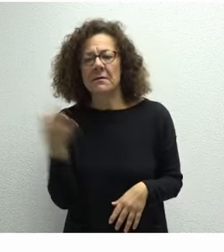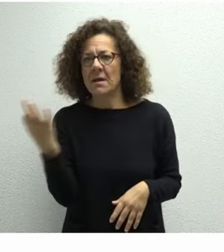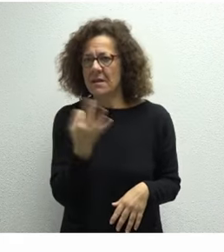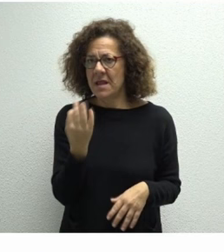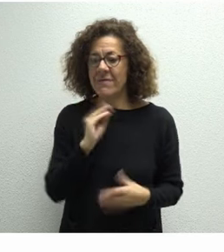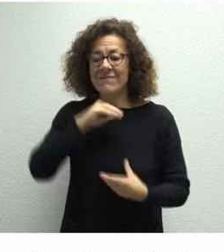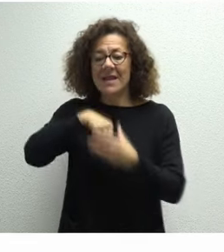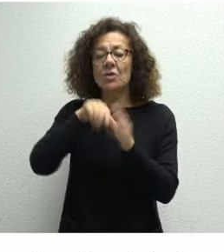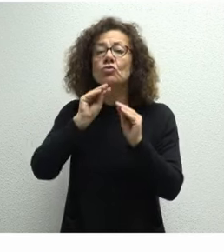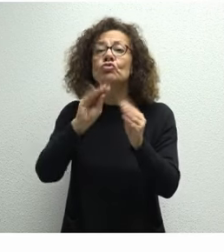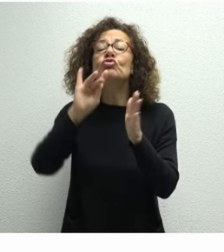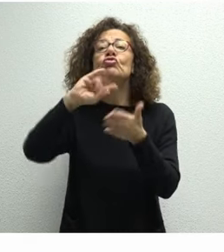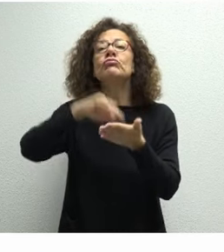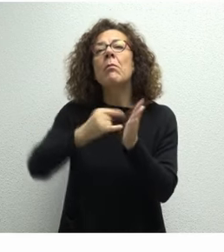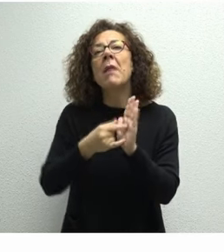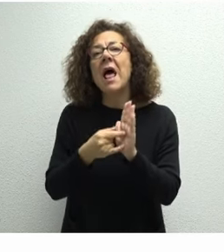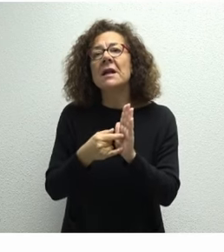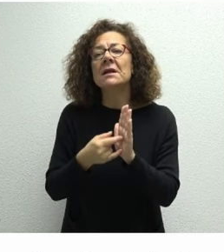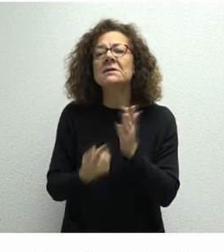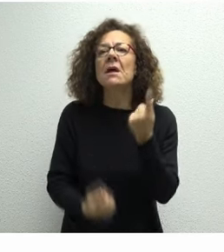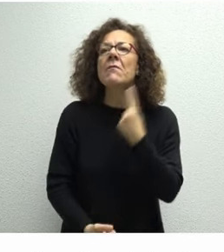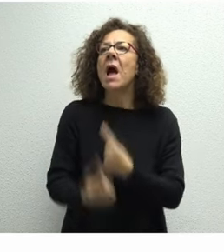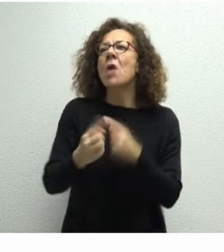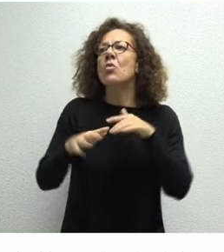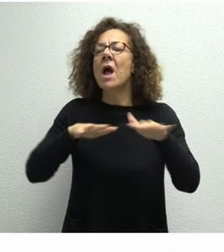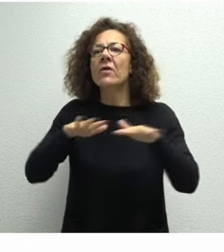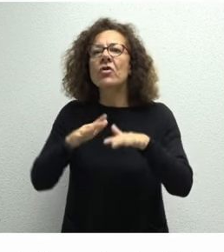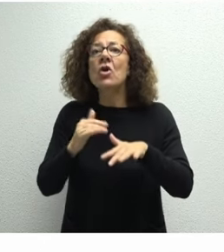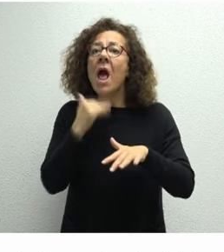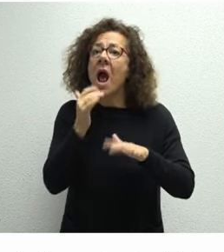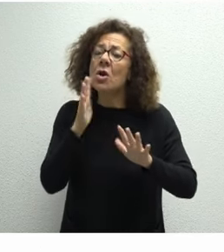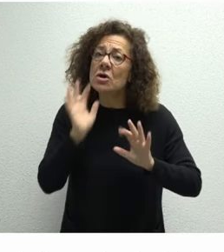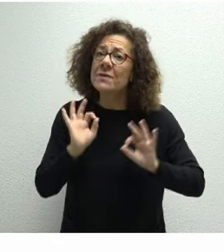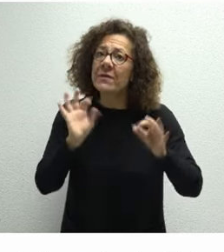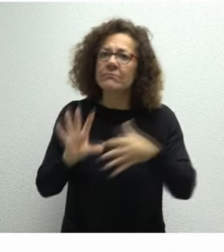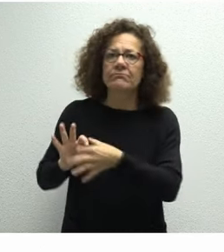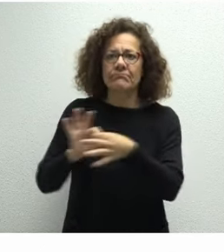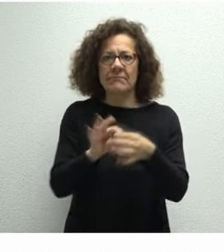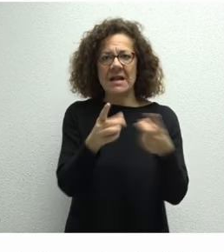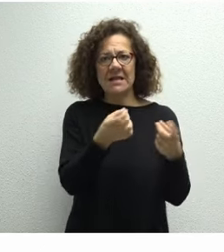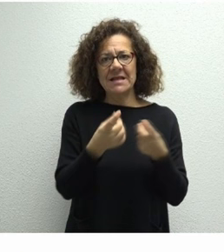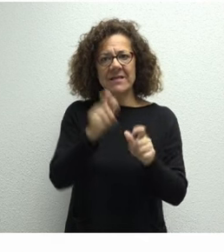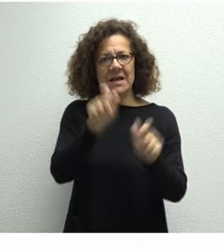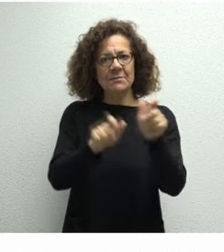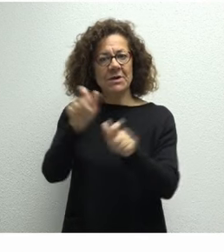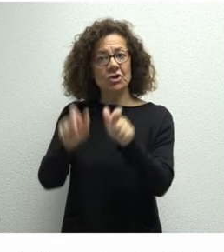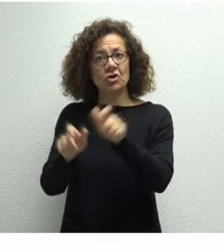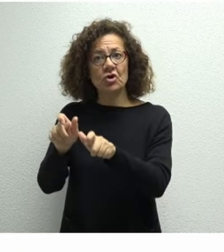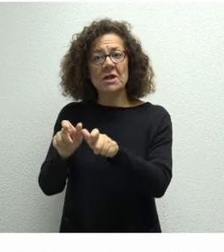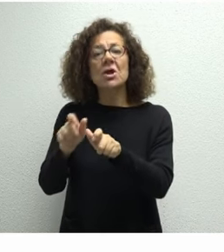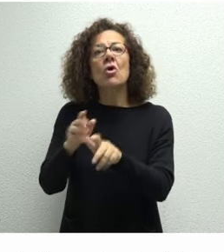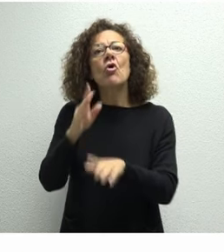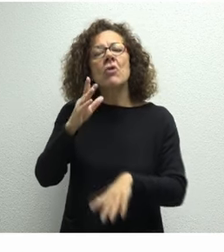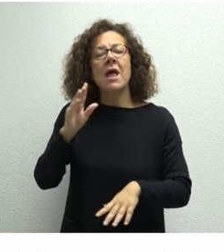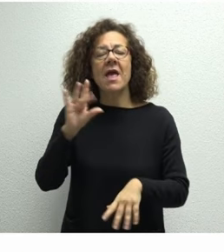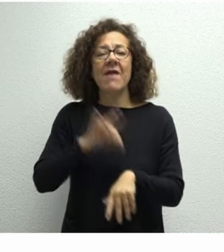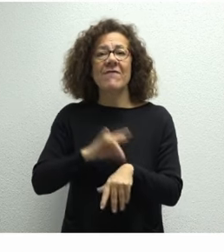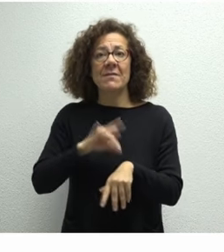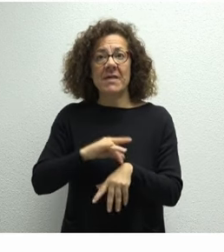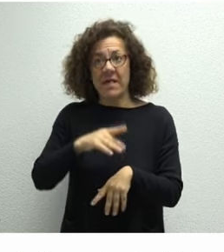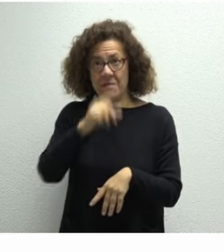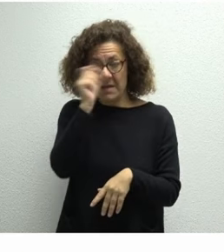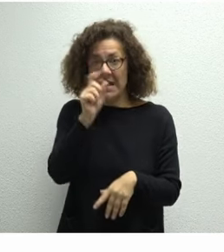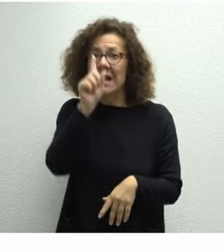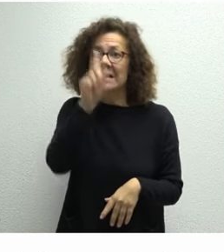sus planes pues alguna acción especial vinculada a las necesidades de las personas con enfermedad mental Sí o sí